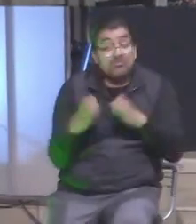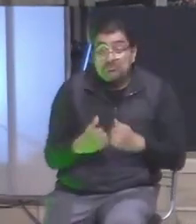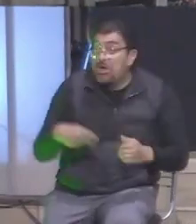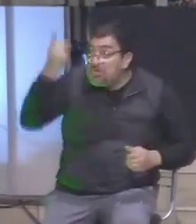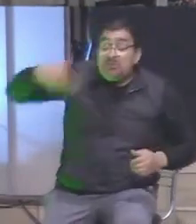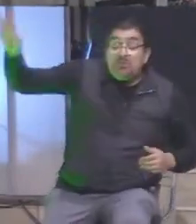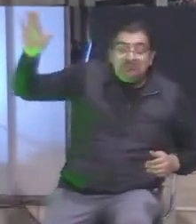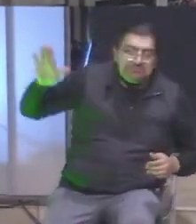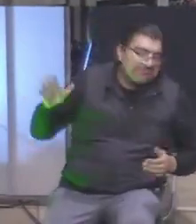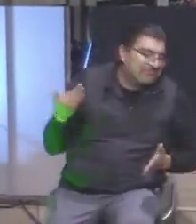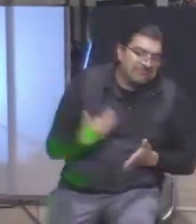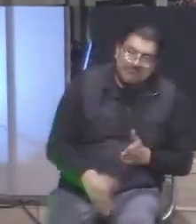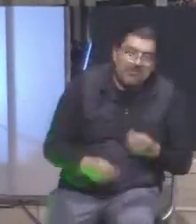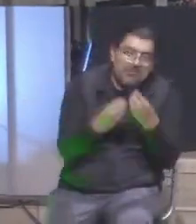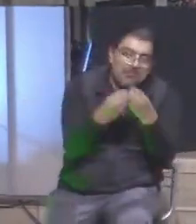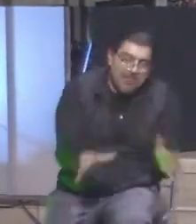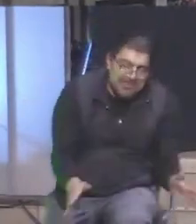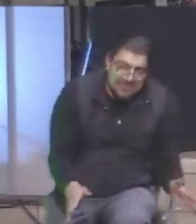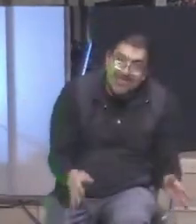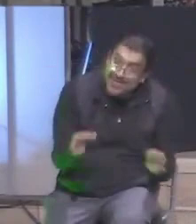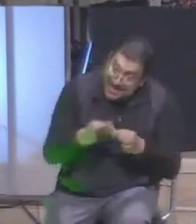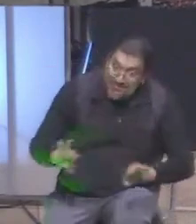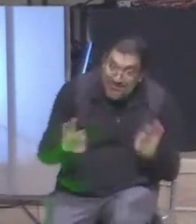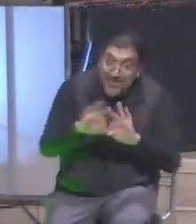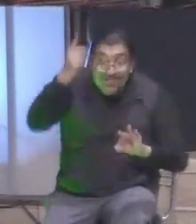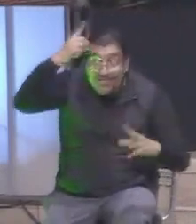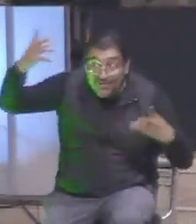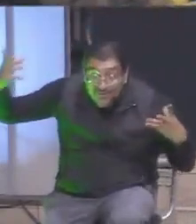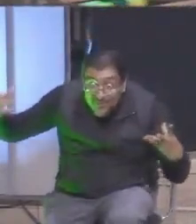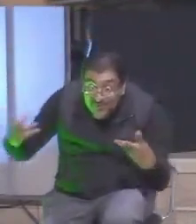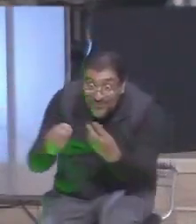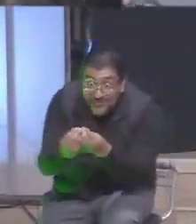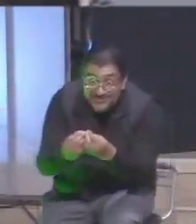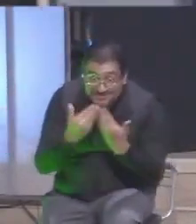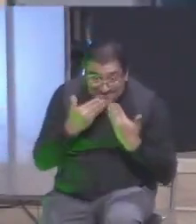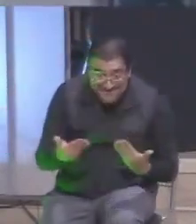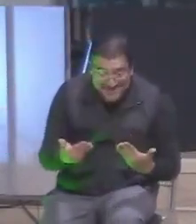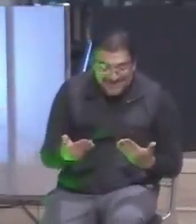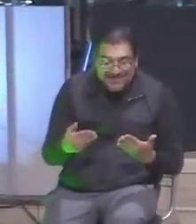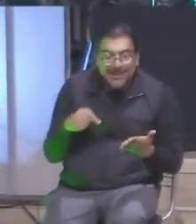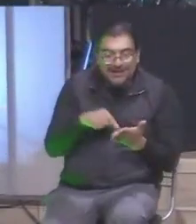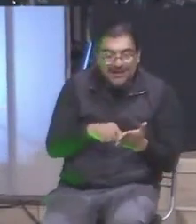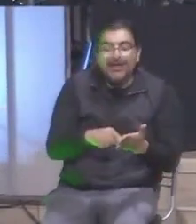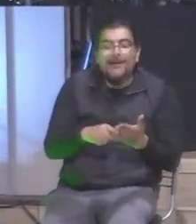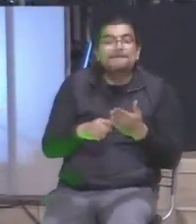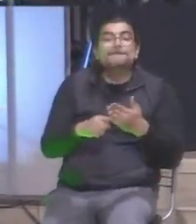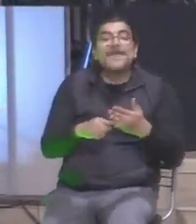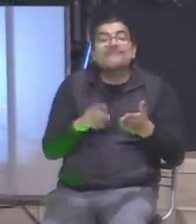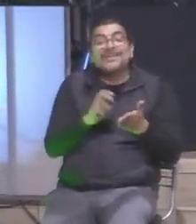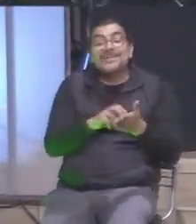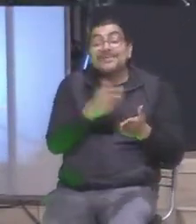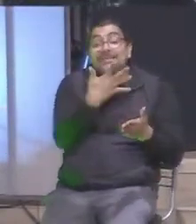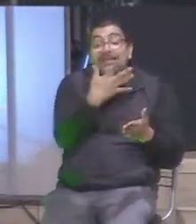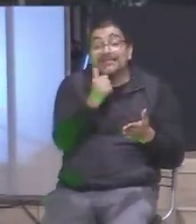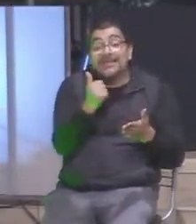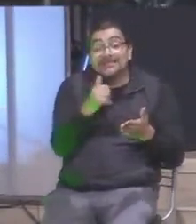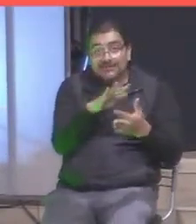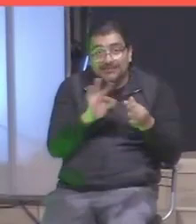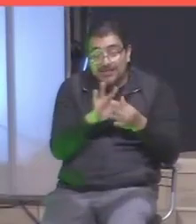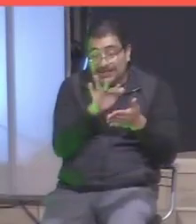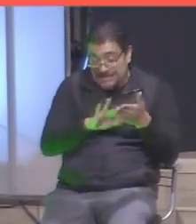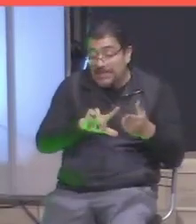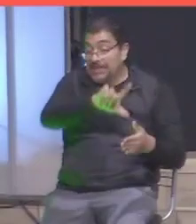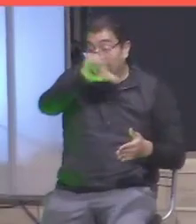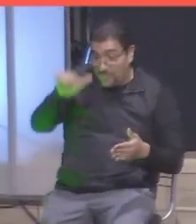número cuatro dice el versículo 5 6 y s dice y aconteció